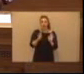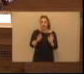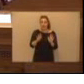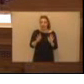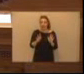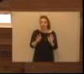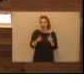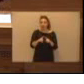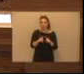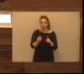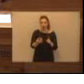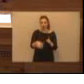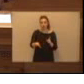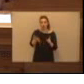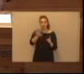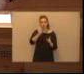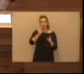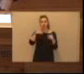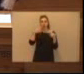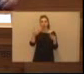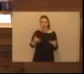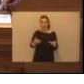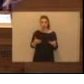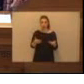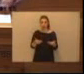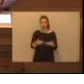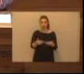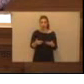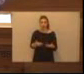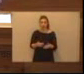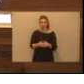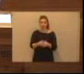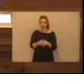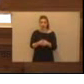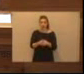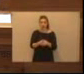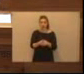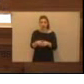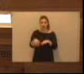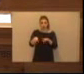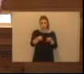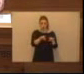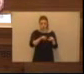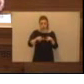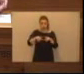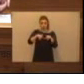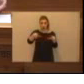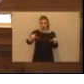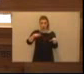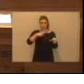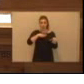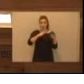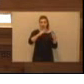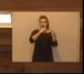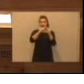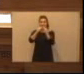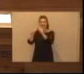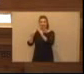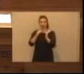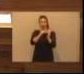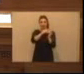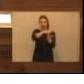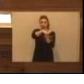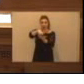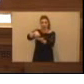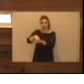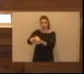alternativa seguramente consiste en que estos suelos fueran residenciales, dispersos, y en nada contribuiría